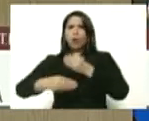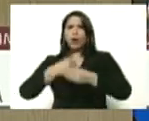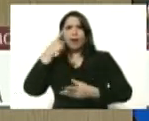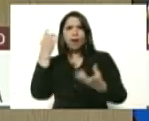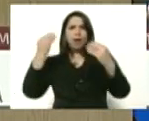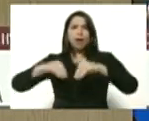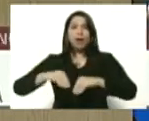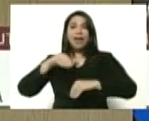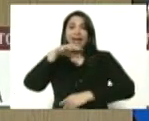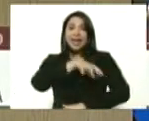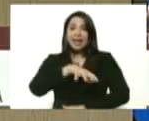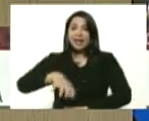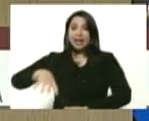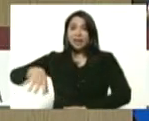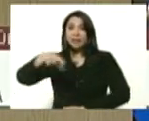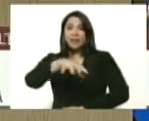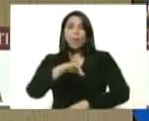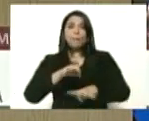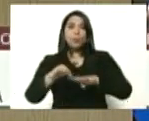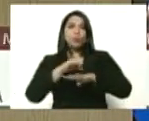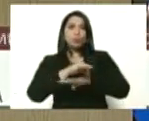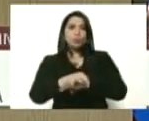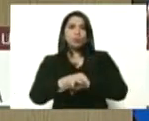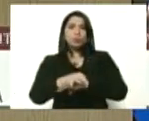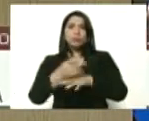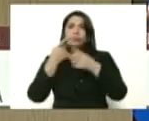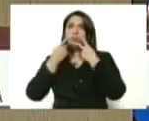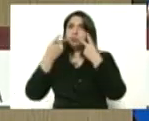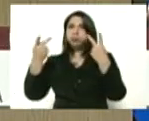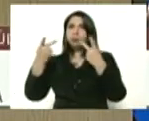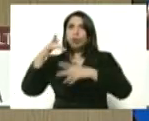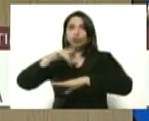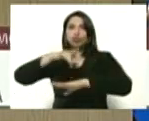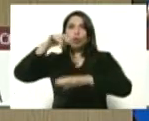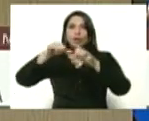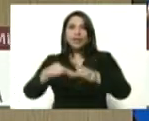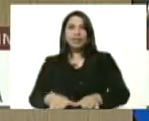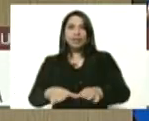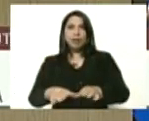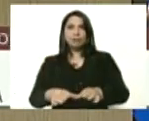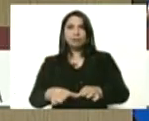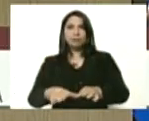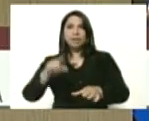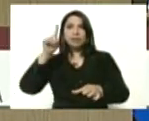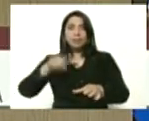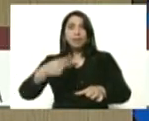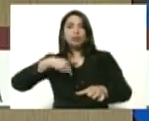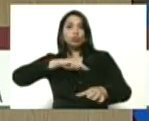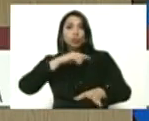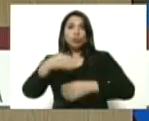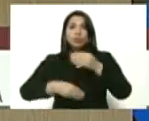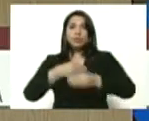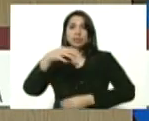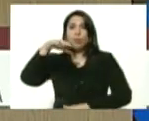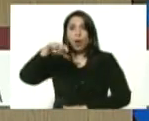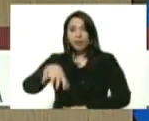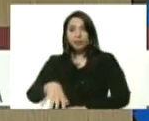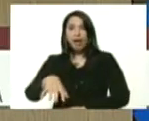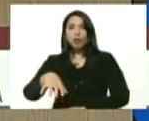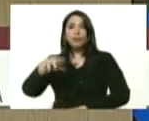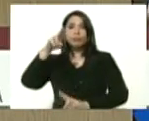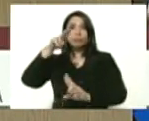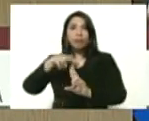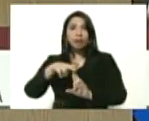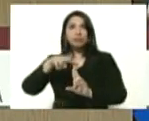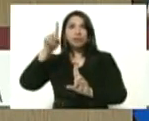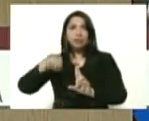en estos estados y en estos municipios, se decreta un toque de queda así como lo hicimos en los estados Táchira y en